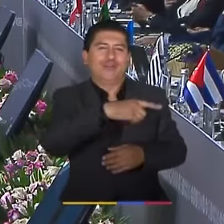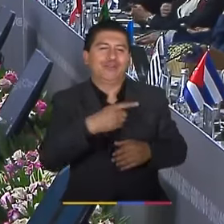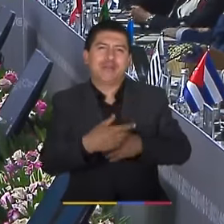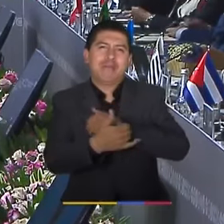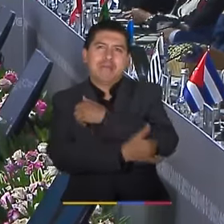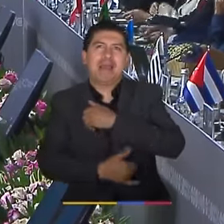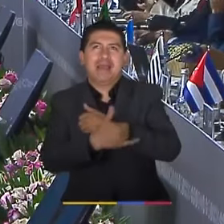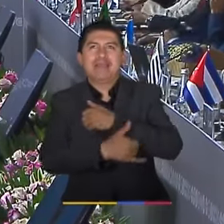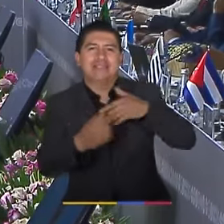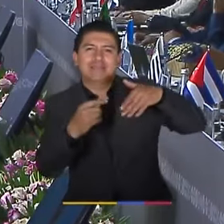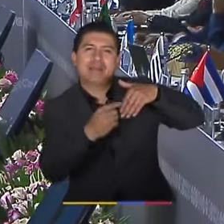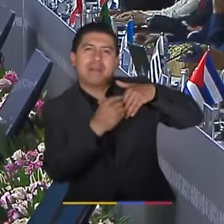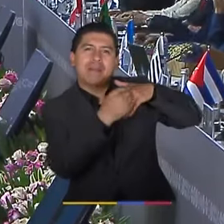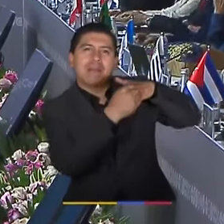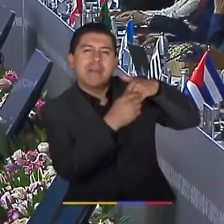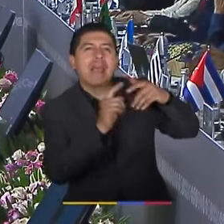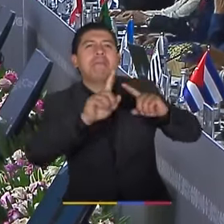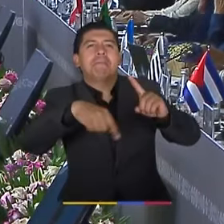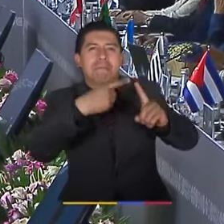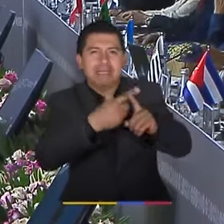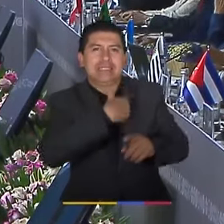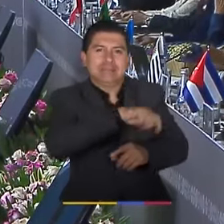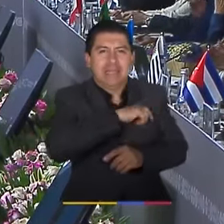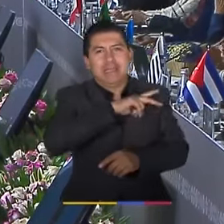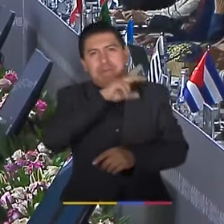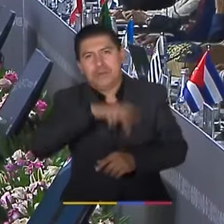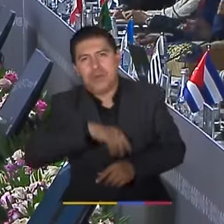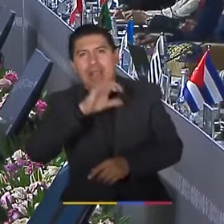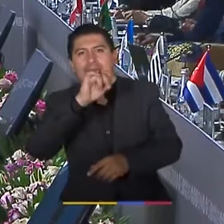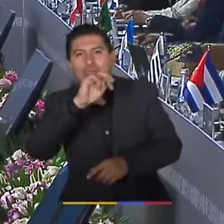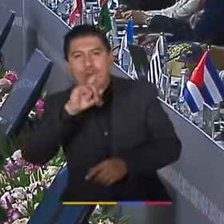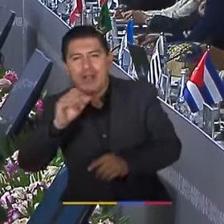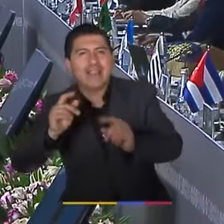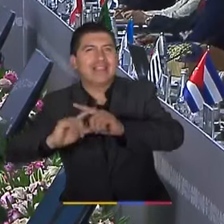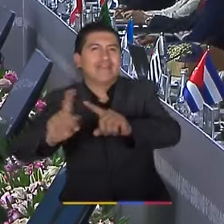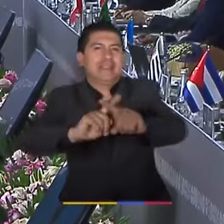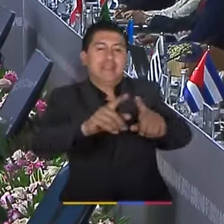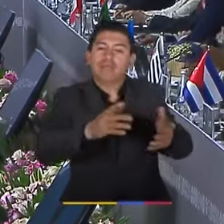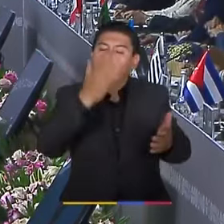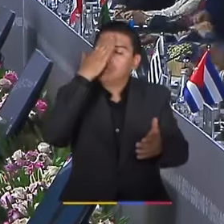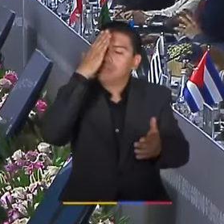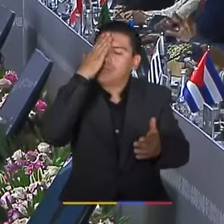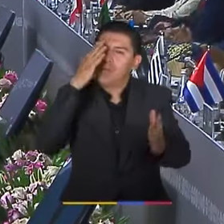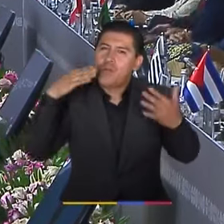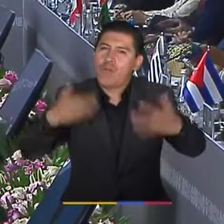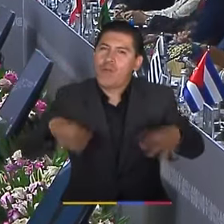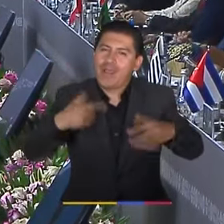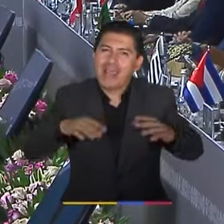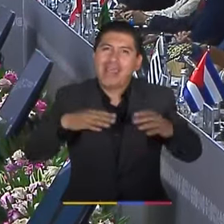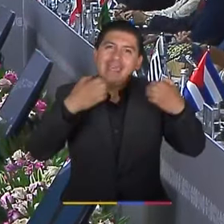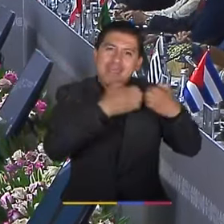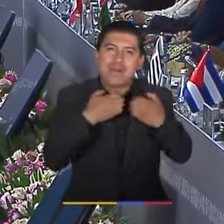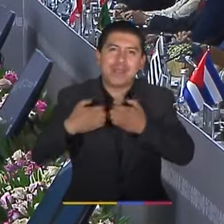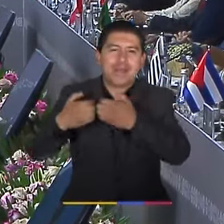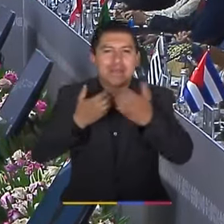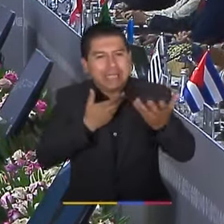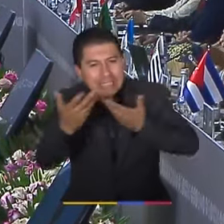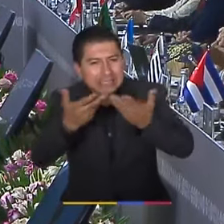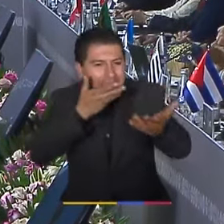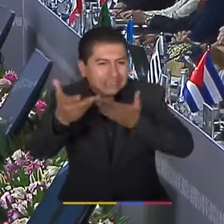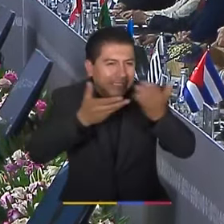trabajaron hombro a hombro con mi país. Sé que fueron extenuantes horas de negociación, que iniciaron incluso antes de llegar al